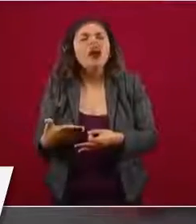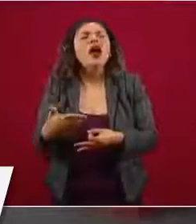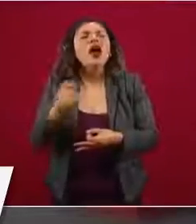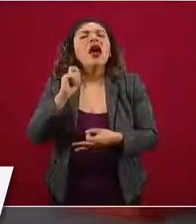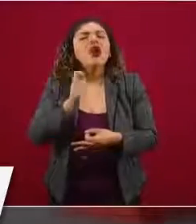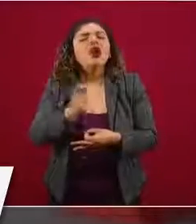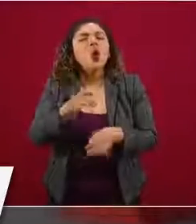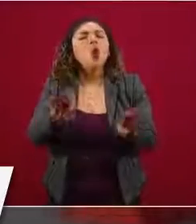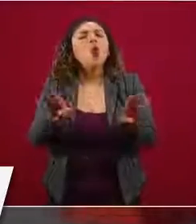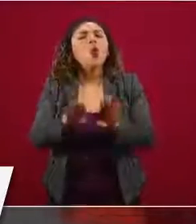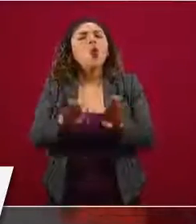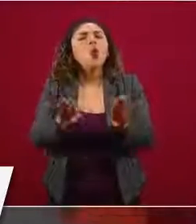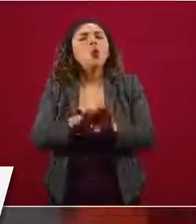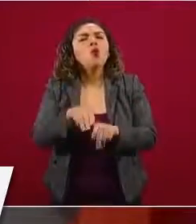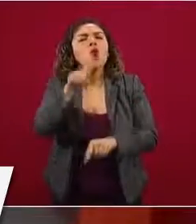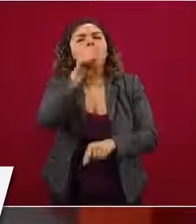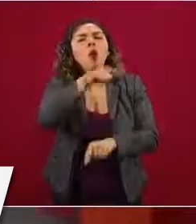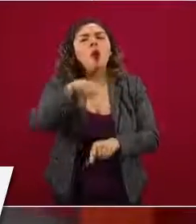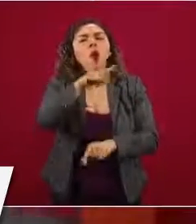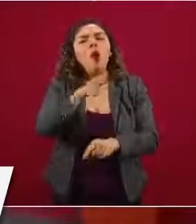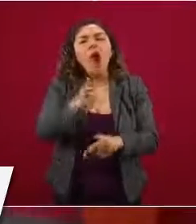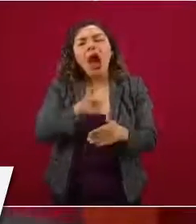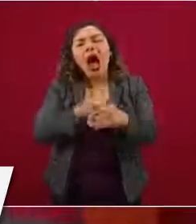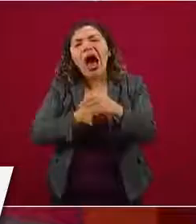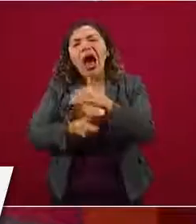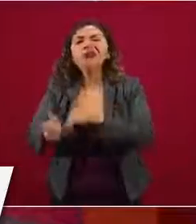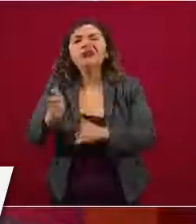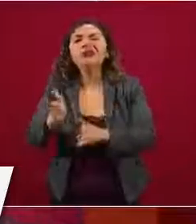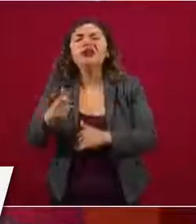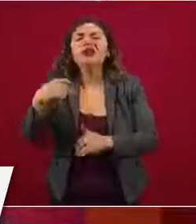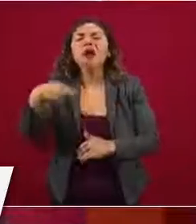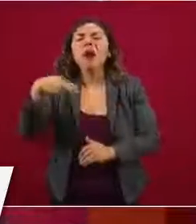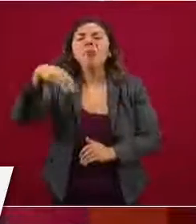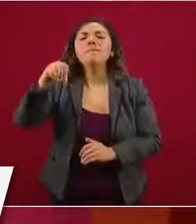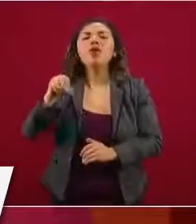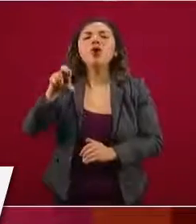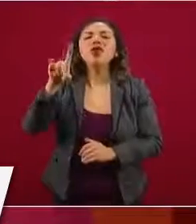cómo se entregaban estas mordidas,